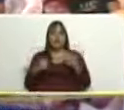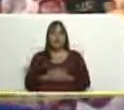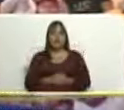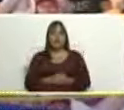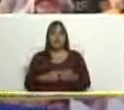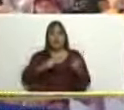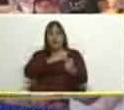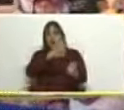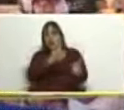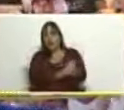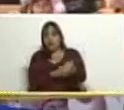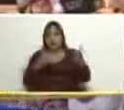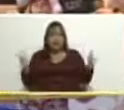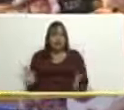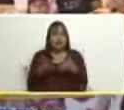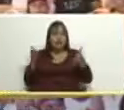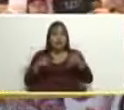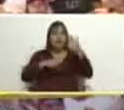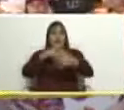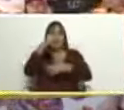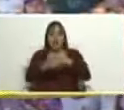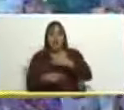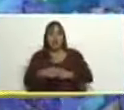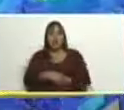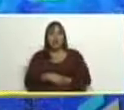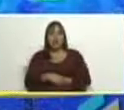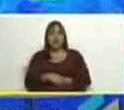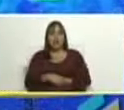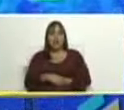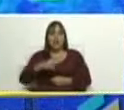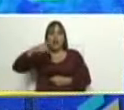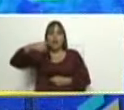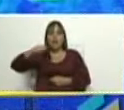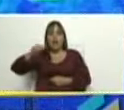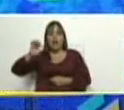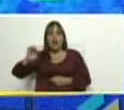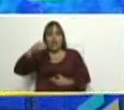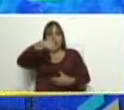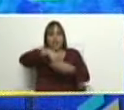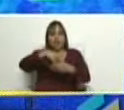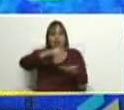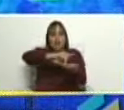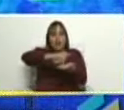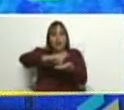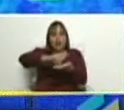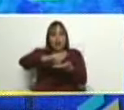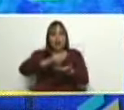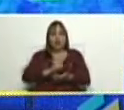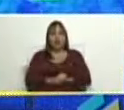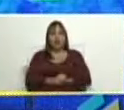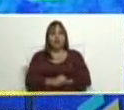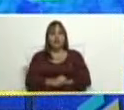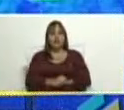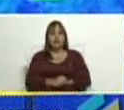Fortalecimiento y repotenciación del programa PAE en las parroquias y segmento central